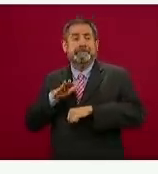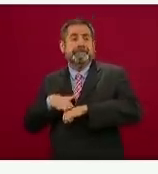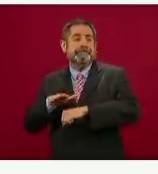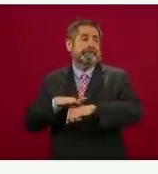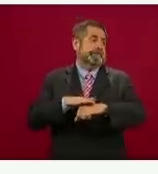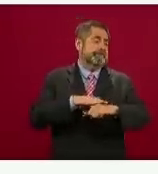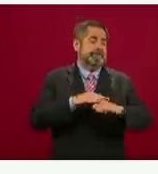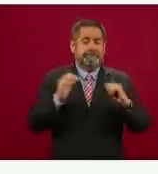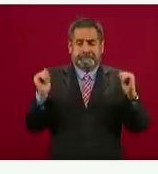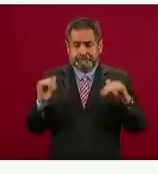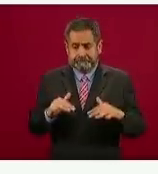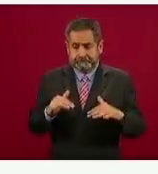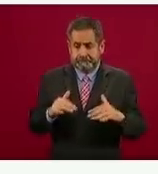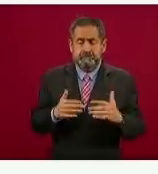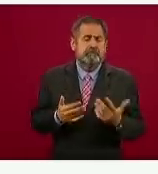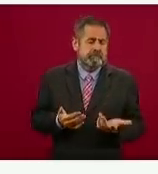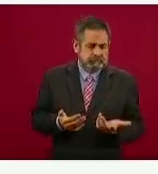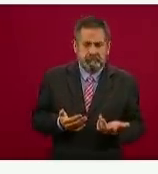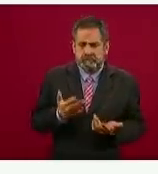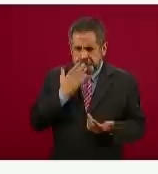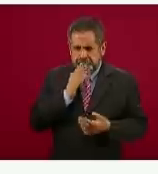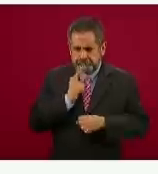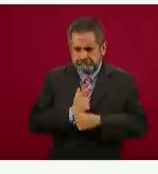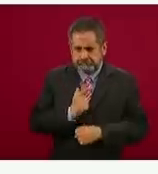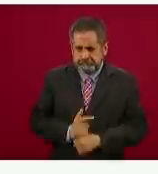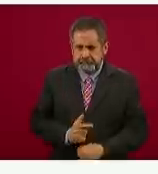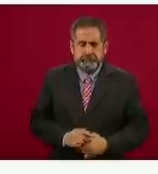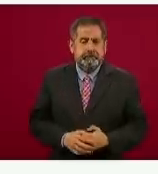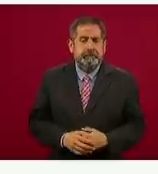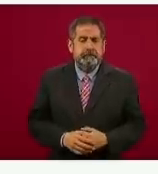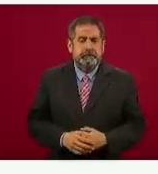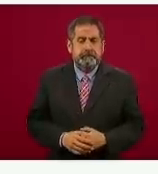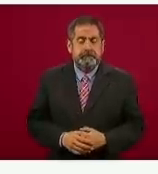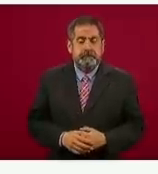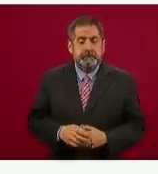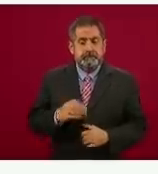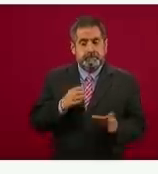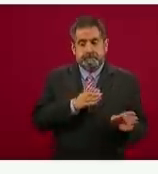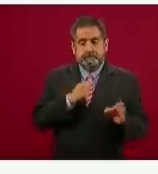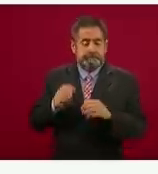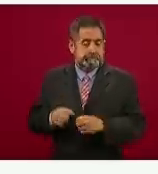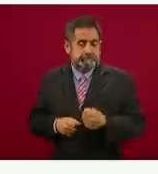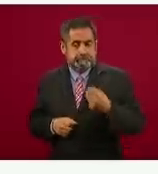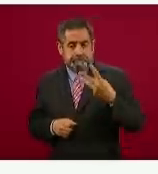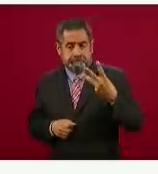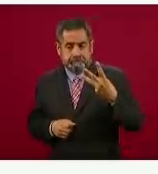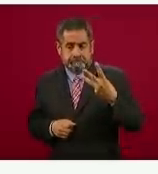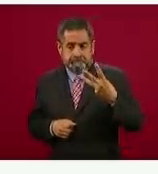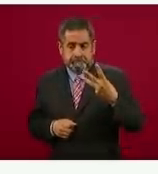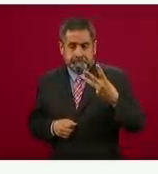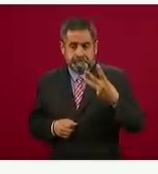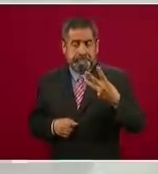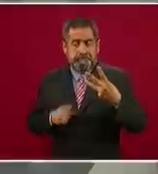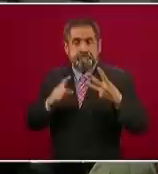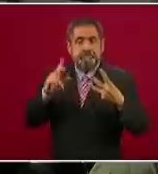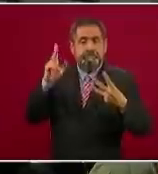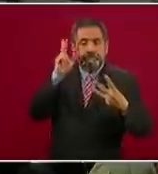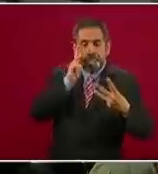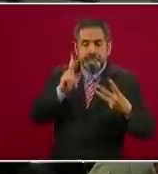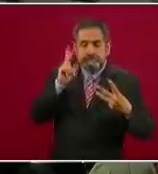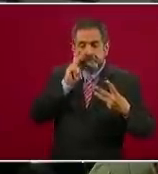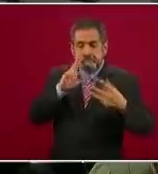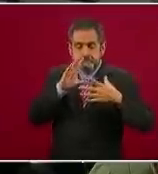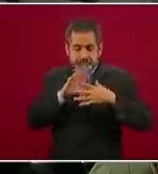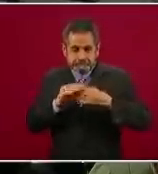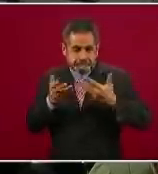nos ha permitido tener estos diagnósticos. La fase 3 es la fase de prueba, poner a prueba toda la